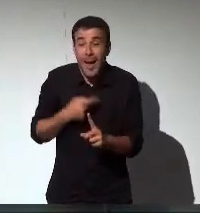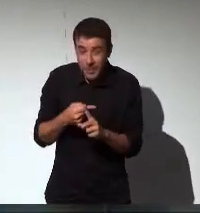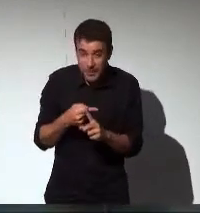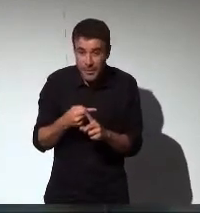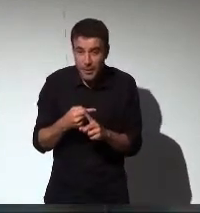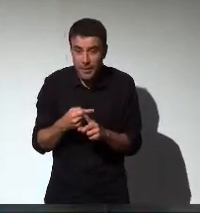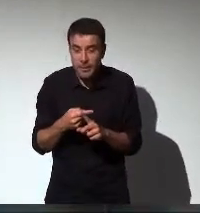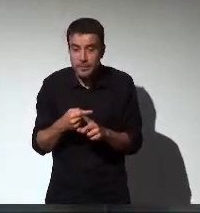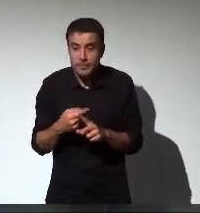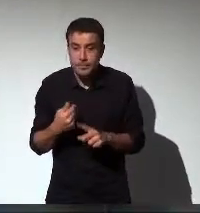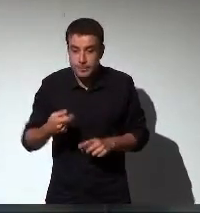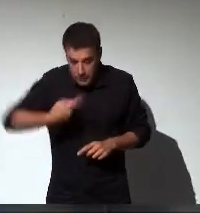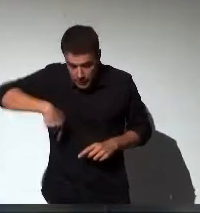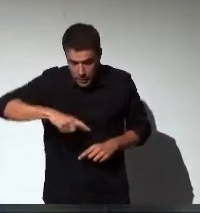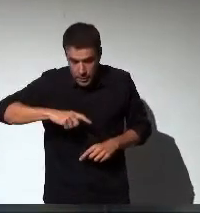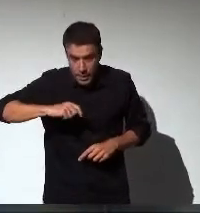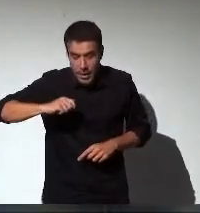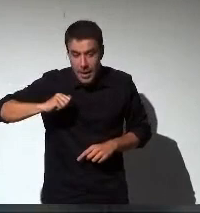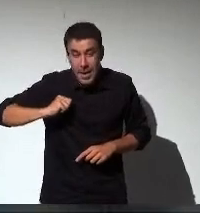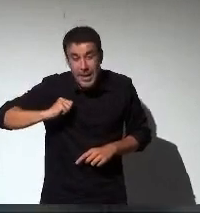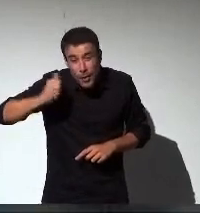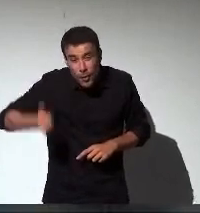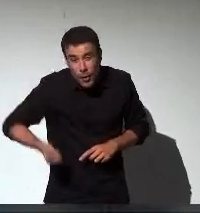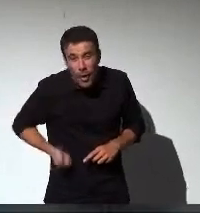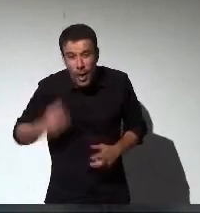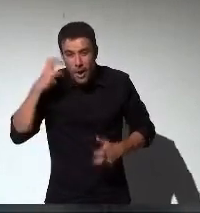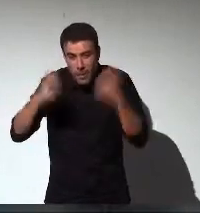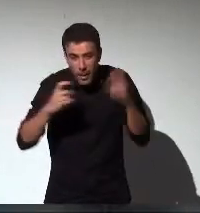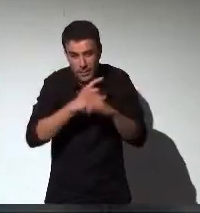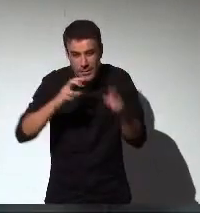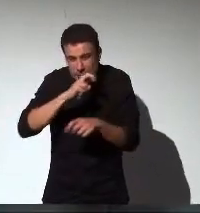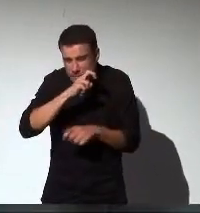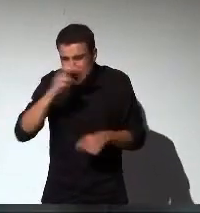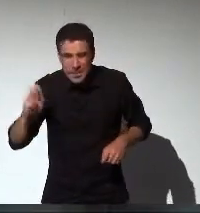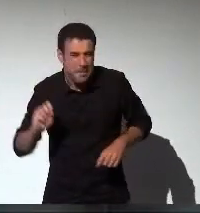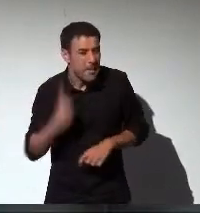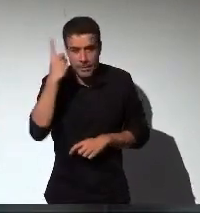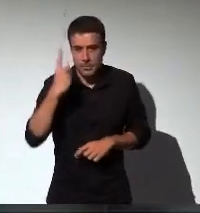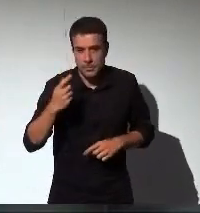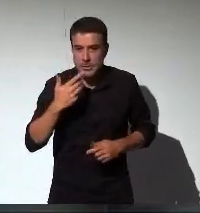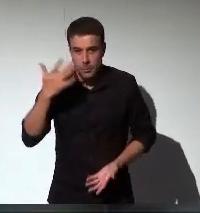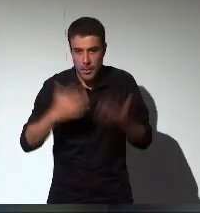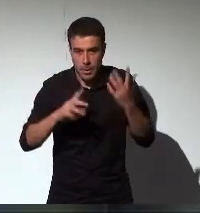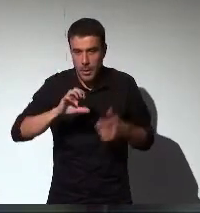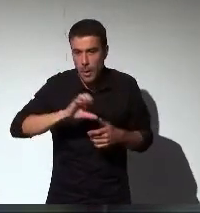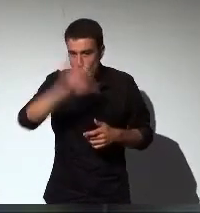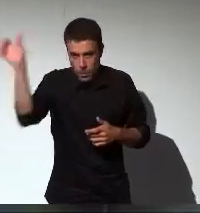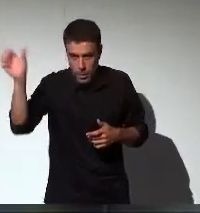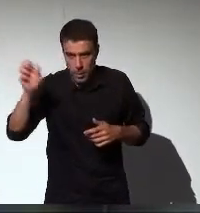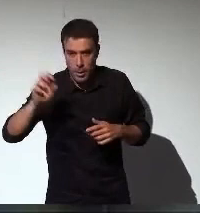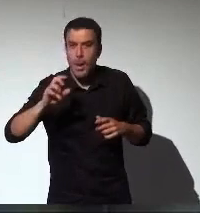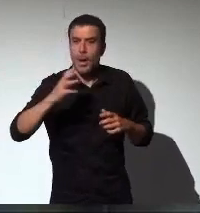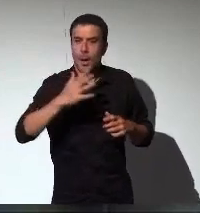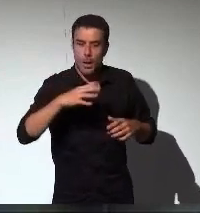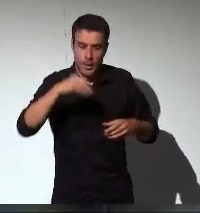la mayor riqueza desde el punto de vista de la biodiversidad y endemismo de Europa, tanto en tierra como en